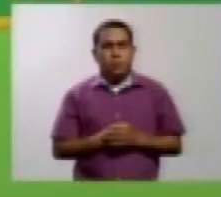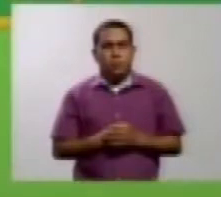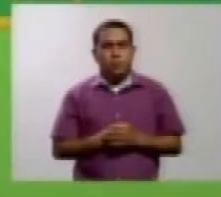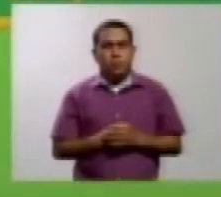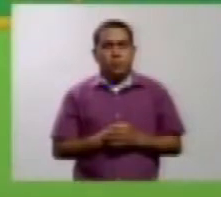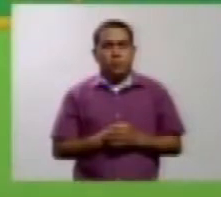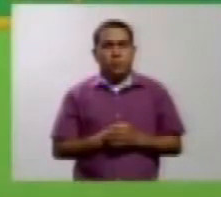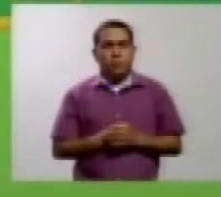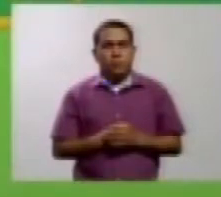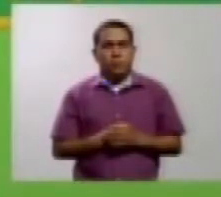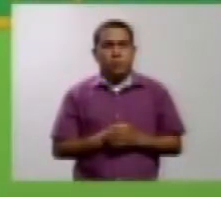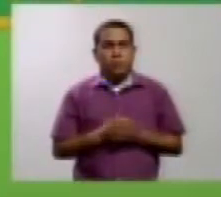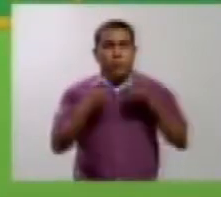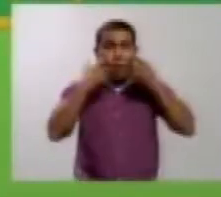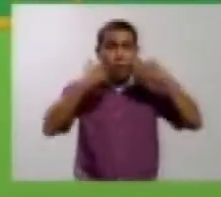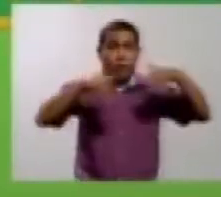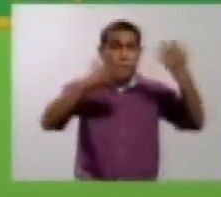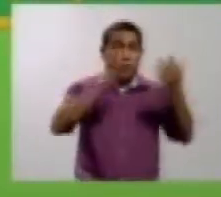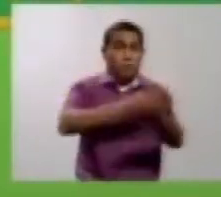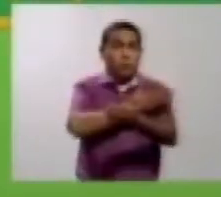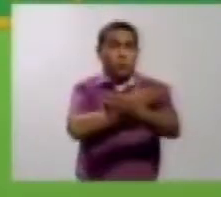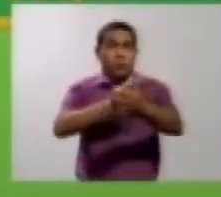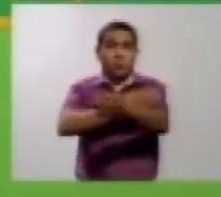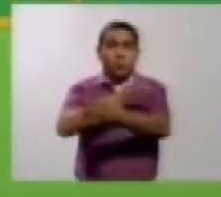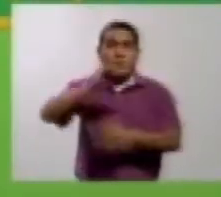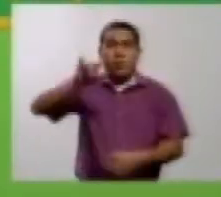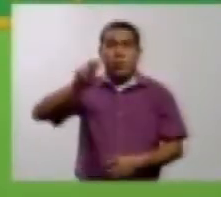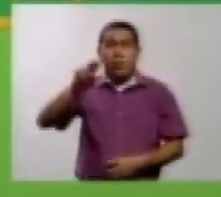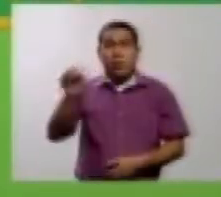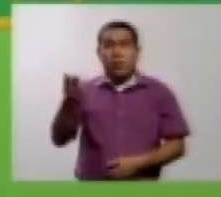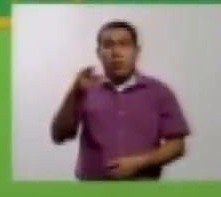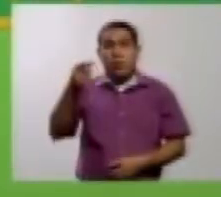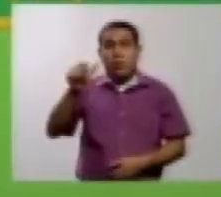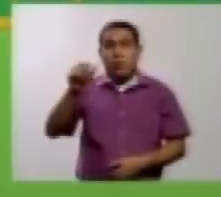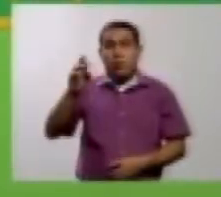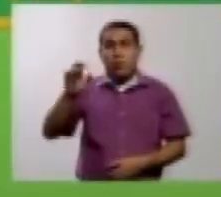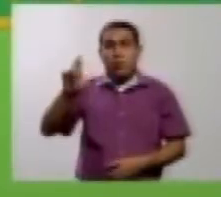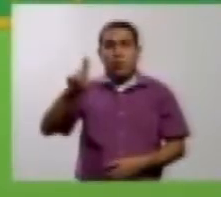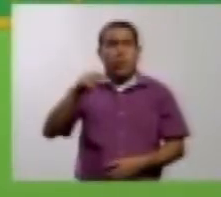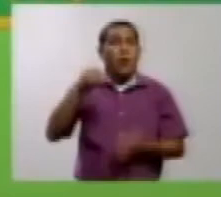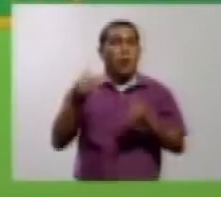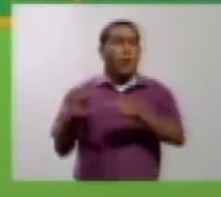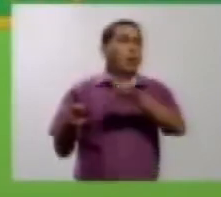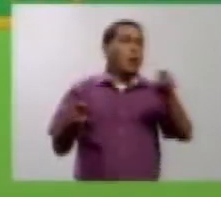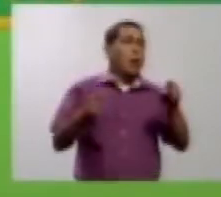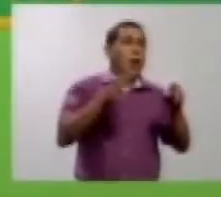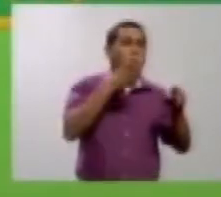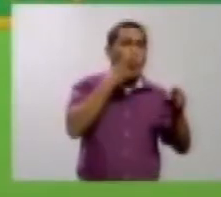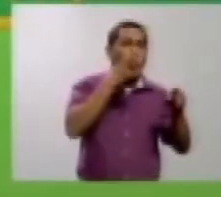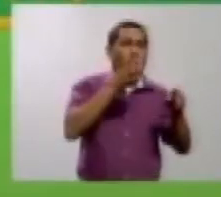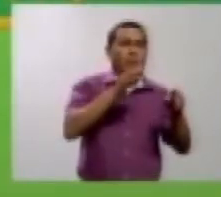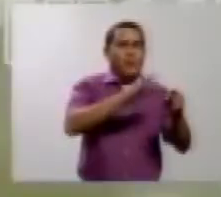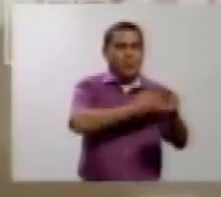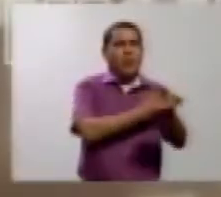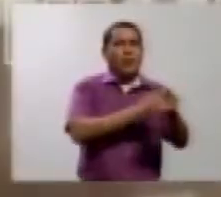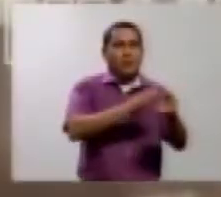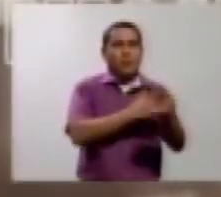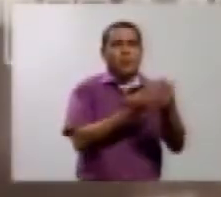La famosísima canción de Juan Gabriel, Pero qué necesidad, ahora suena al ritmo de vallenato con la voz de Silvestre Dangond. Es